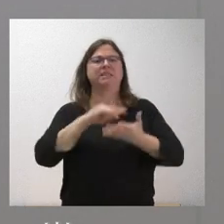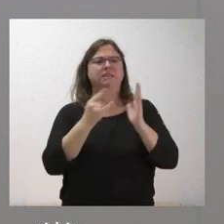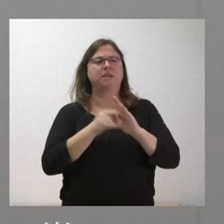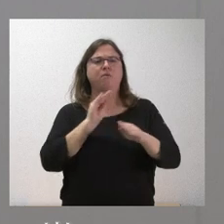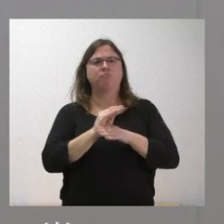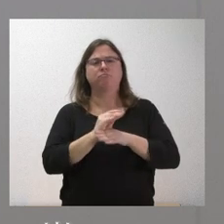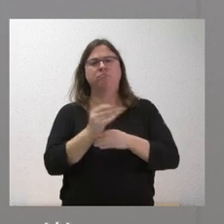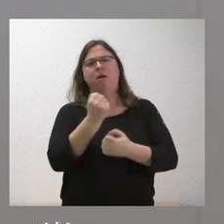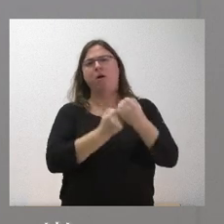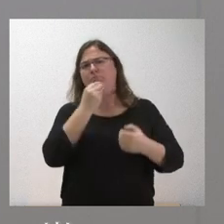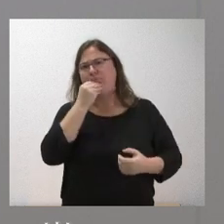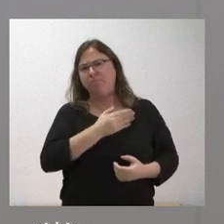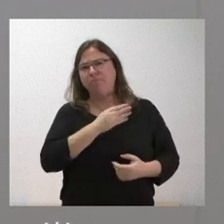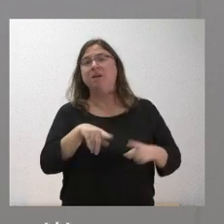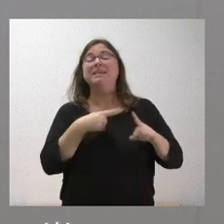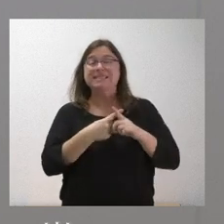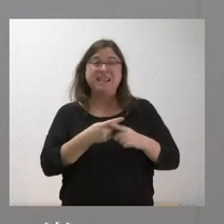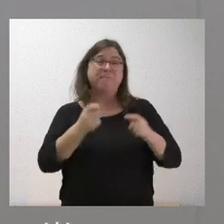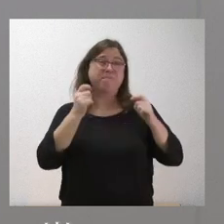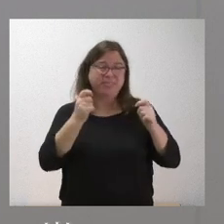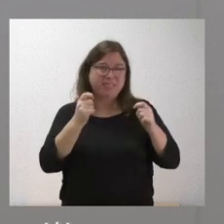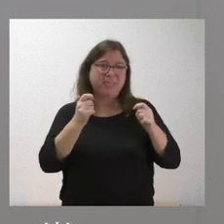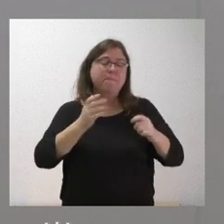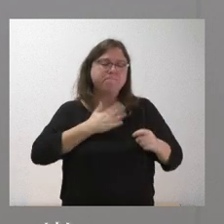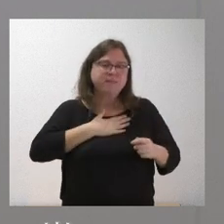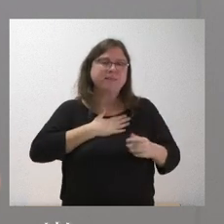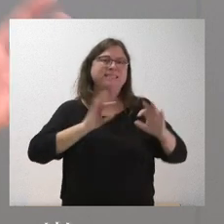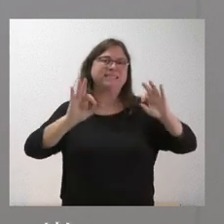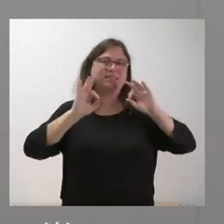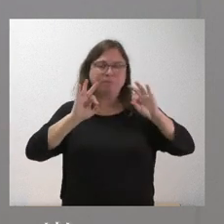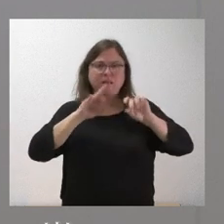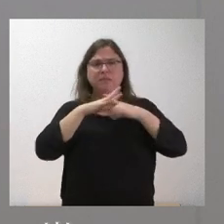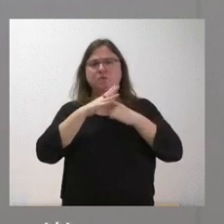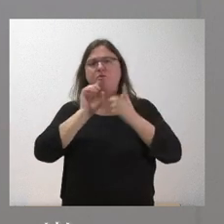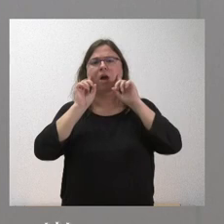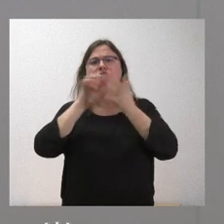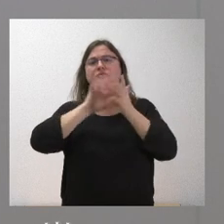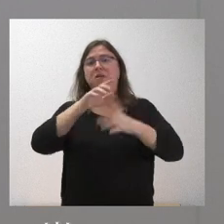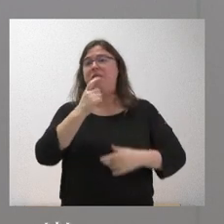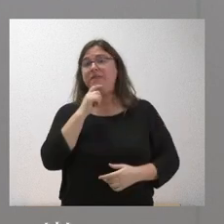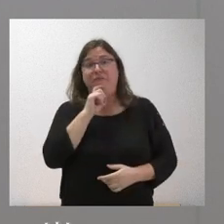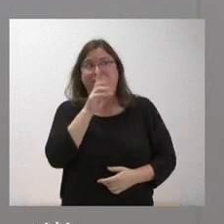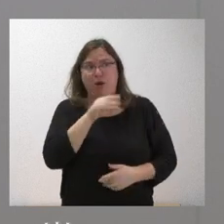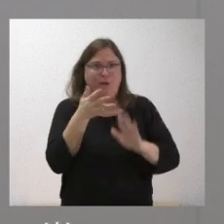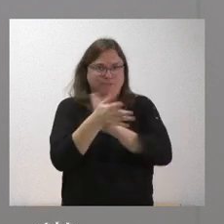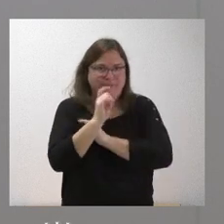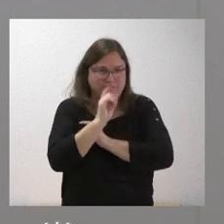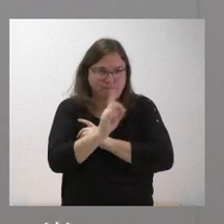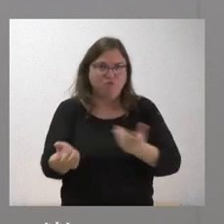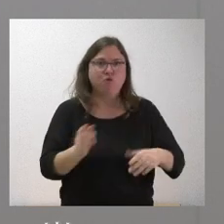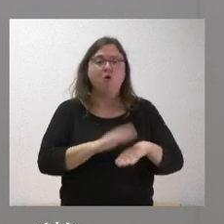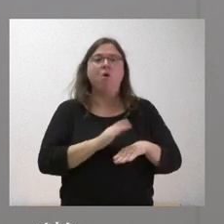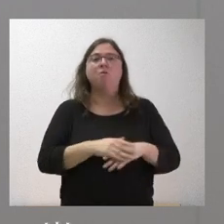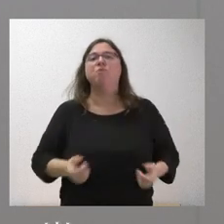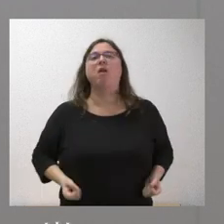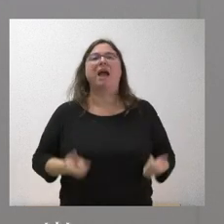financiación autonómica que considere claramente nuestras singularidades las que tenemos en Castilla y león que no es muy difícil de entender ni de explicar porque tienen más coste